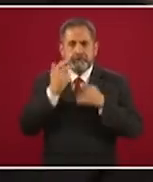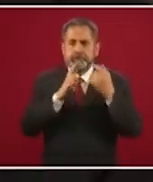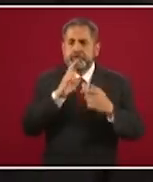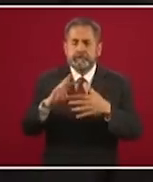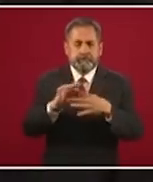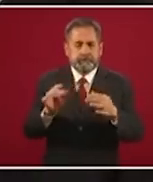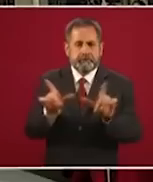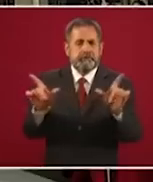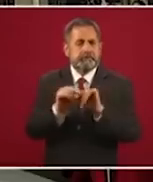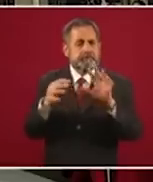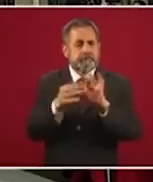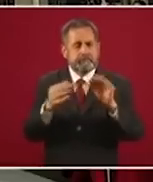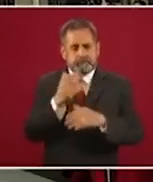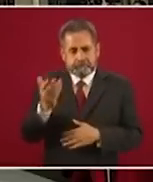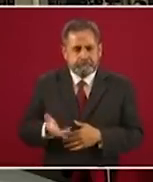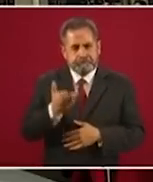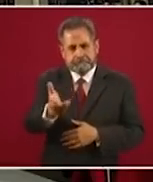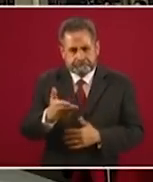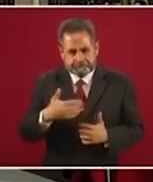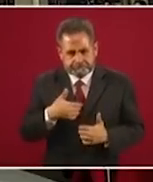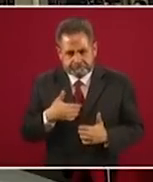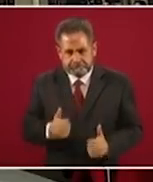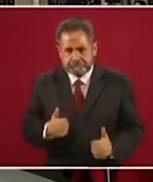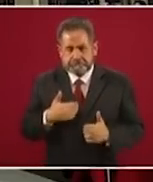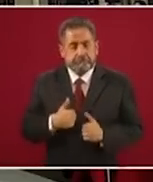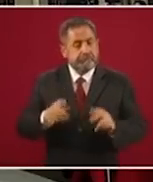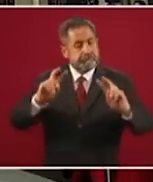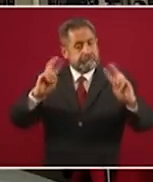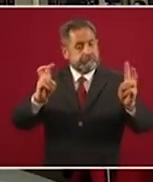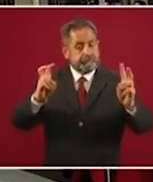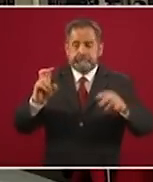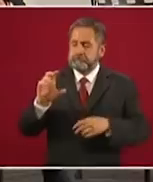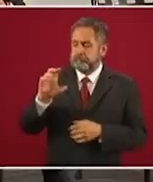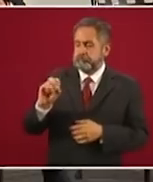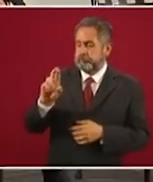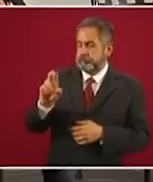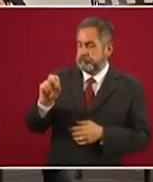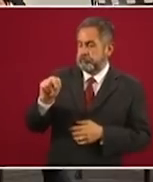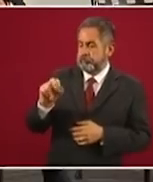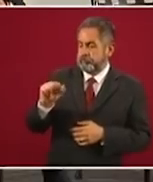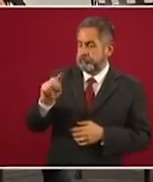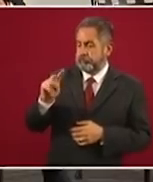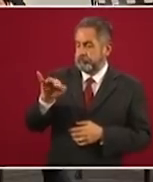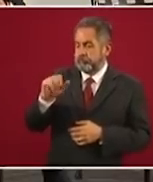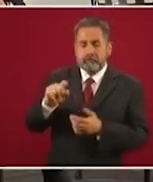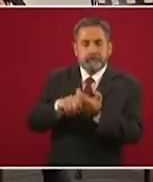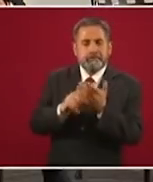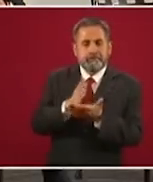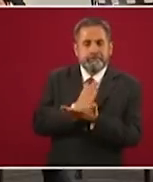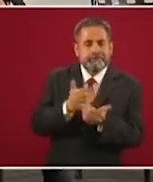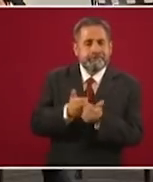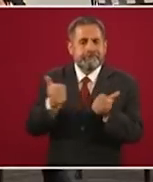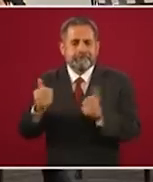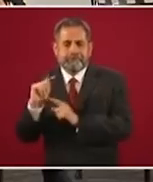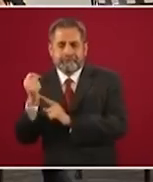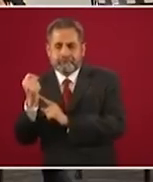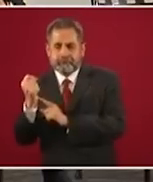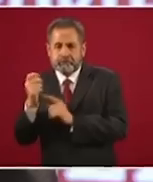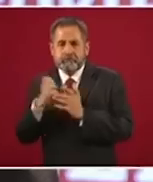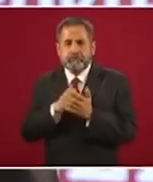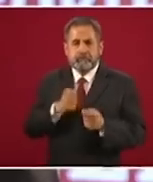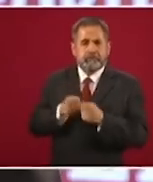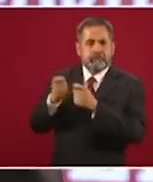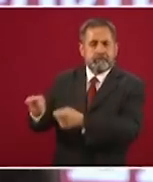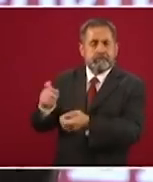manera breve, pero como les hemos pedido su comprensión, todo el tema de coronavirus queremos dejarlo en la esfera técnica y por eso hemos designado al director